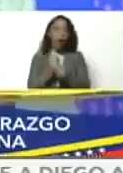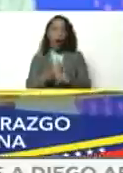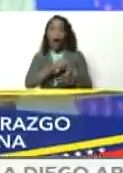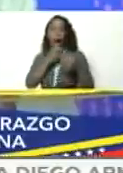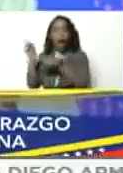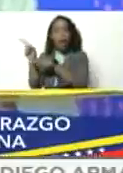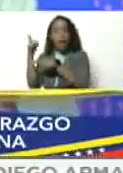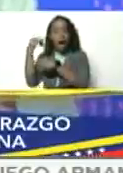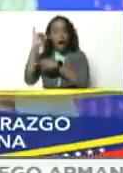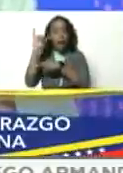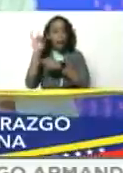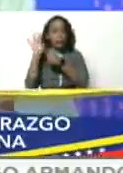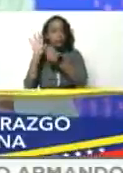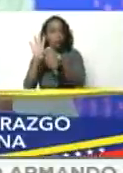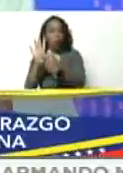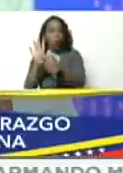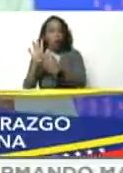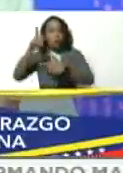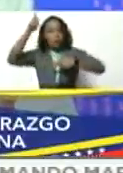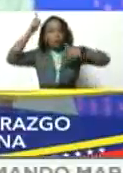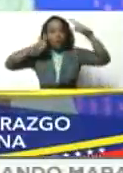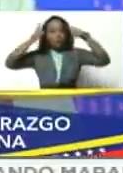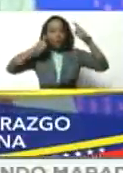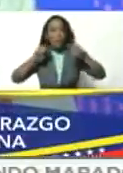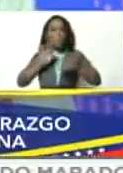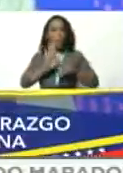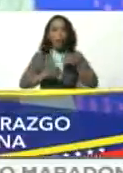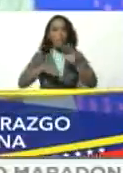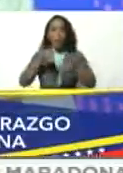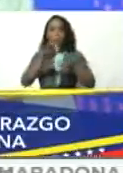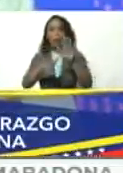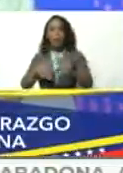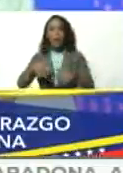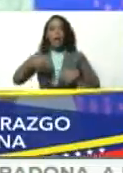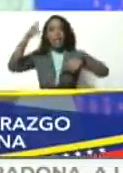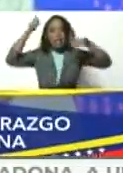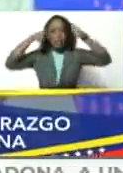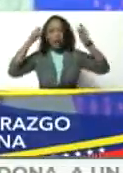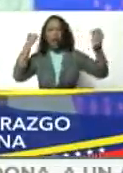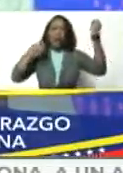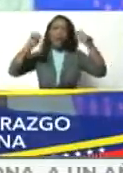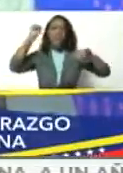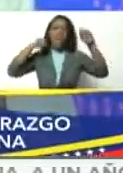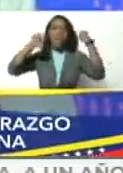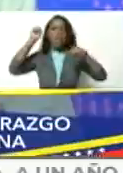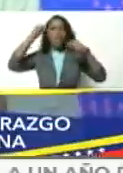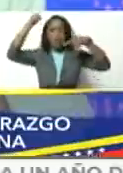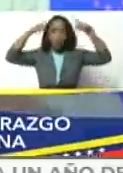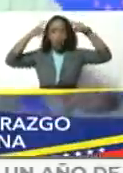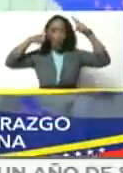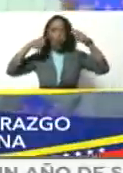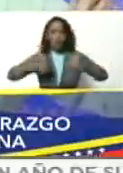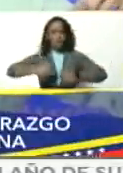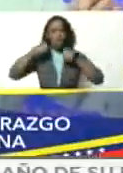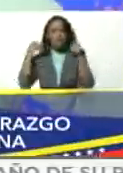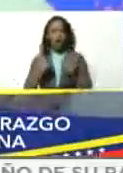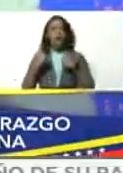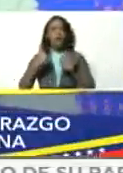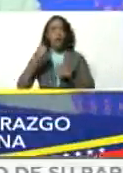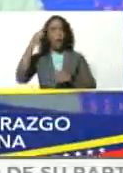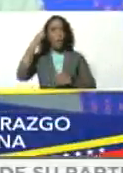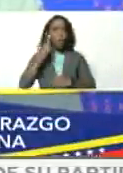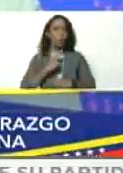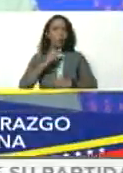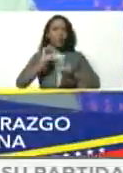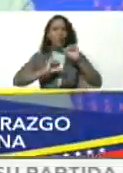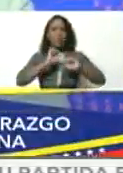está el chavismo de a pie, el chavismo rebelde, el chavismo corajudo, el bolivarianismo